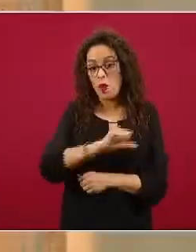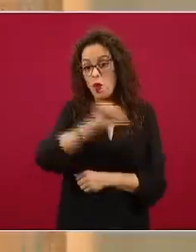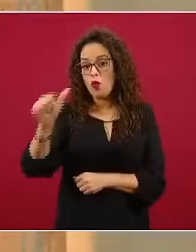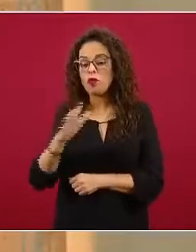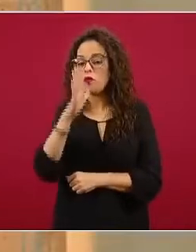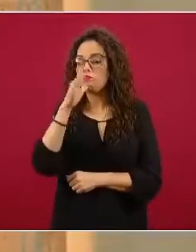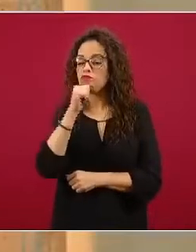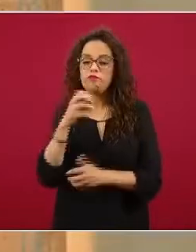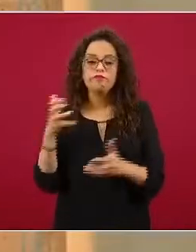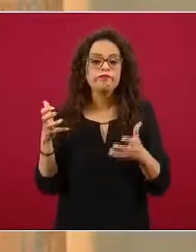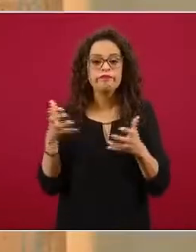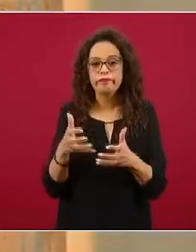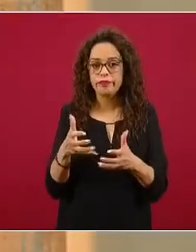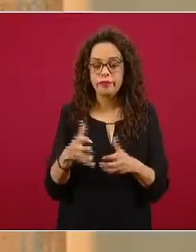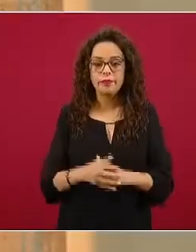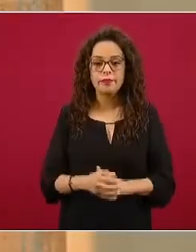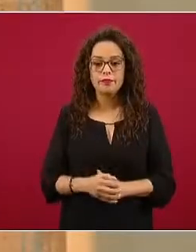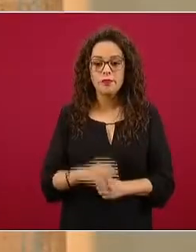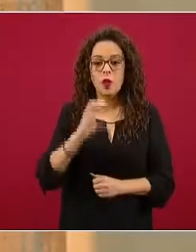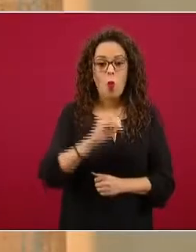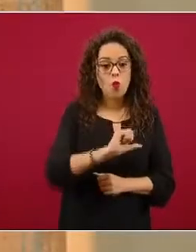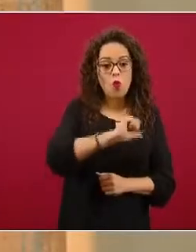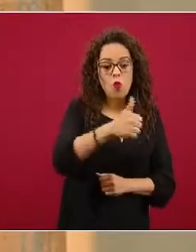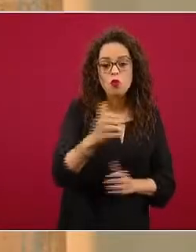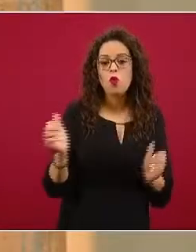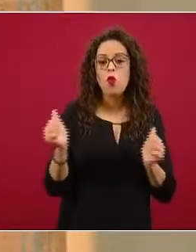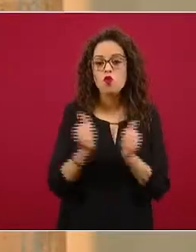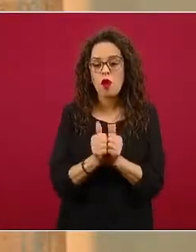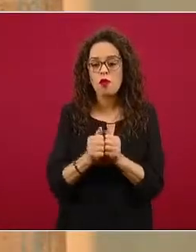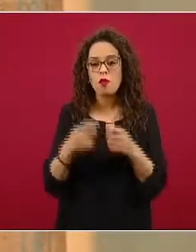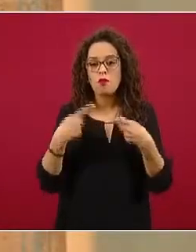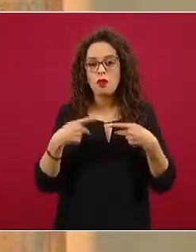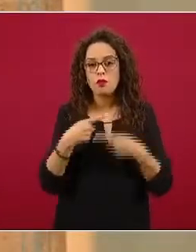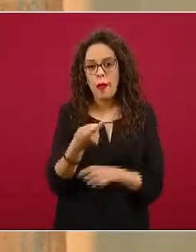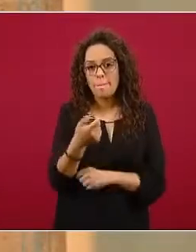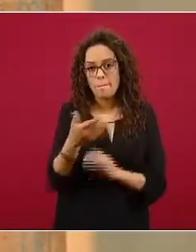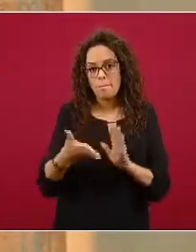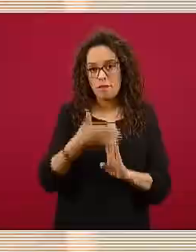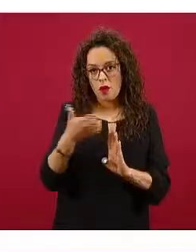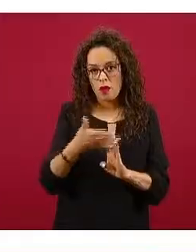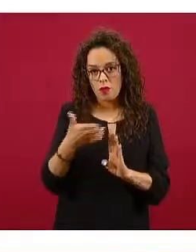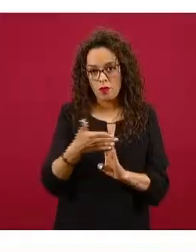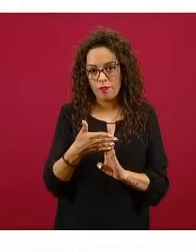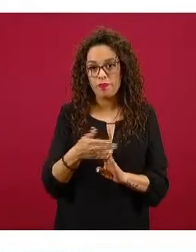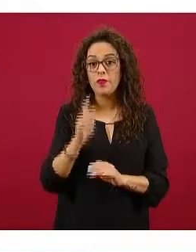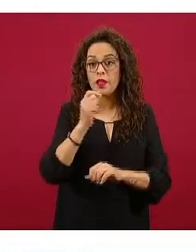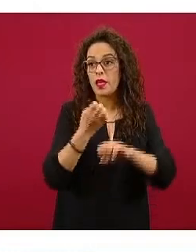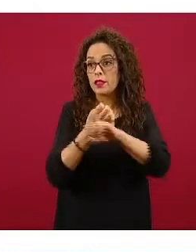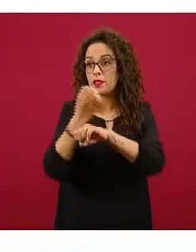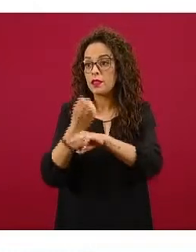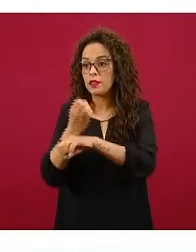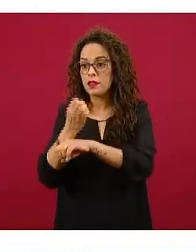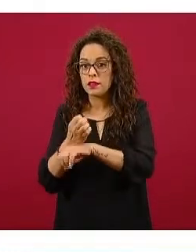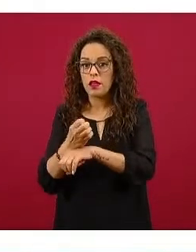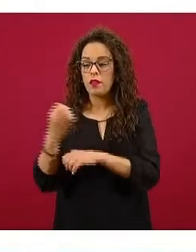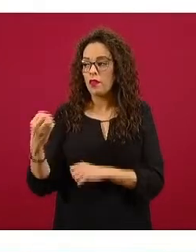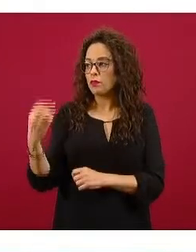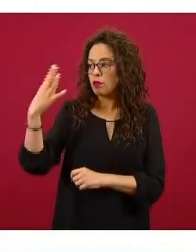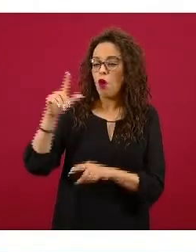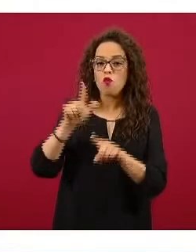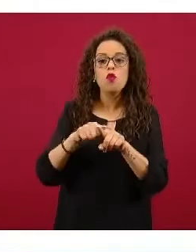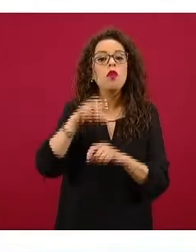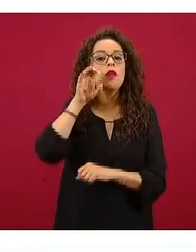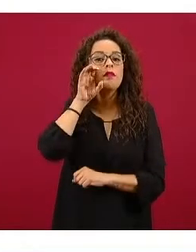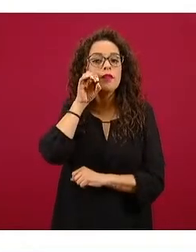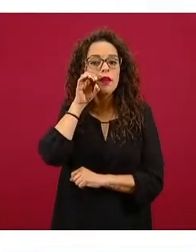tienen aforos reducidos en las entidades que están en el color naranja, que es el riesgo alto, o